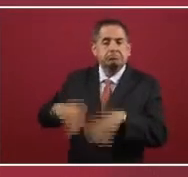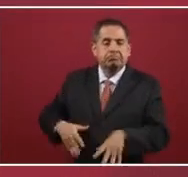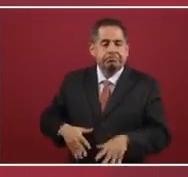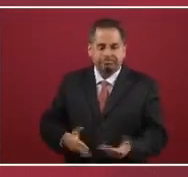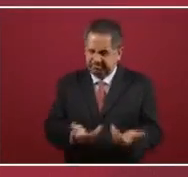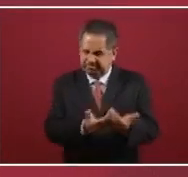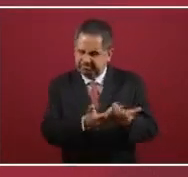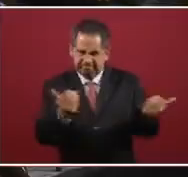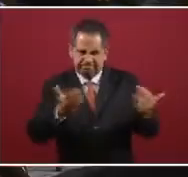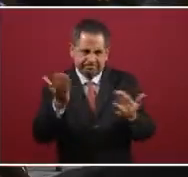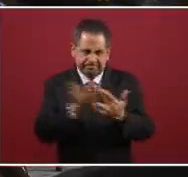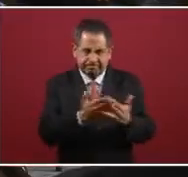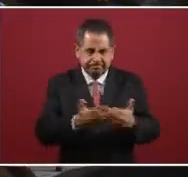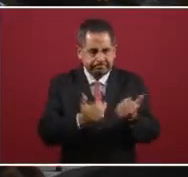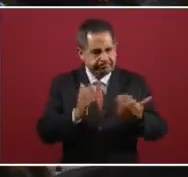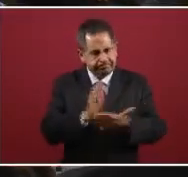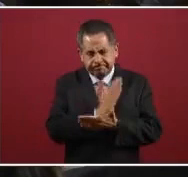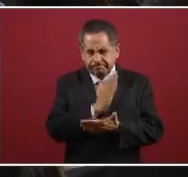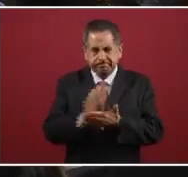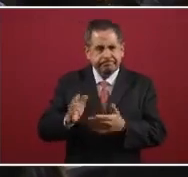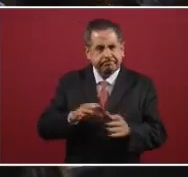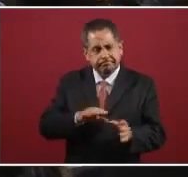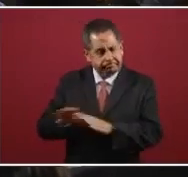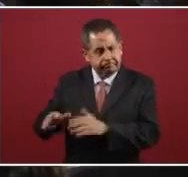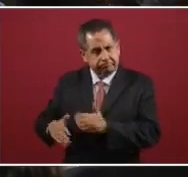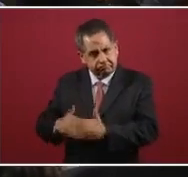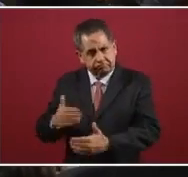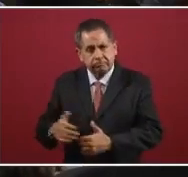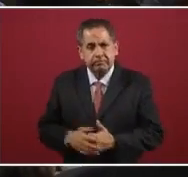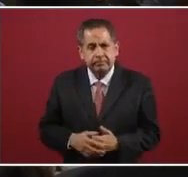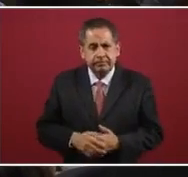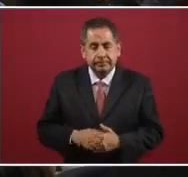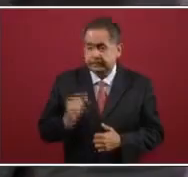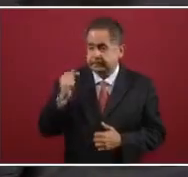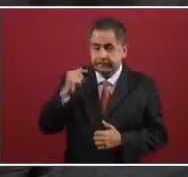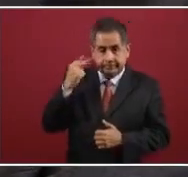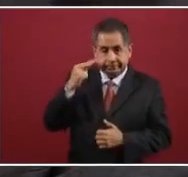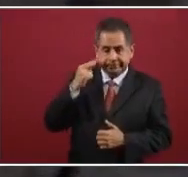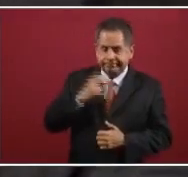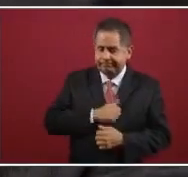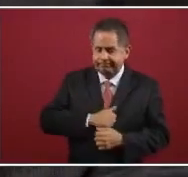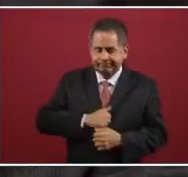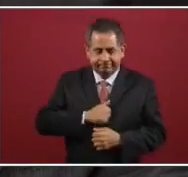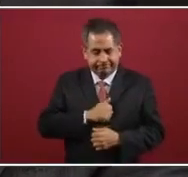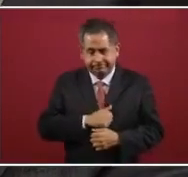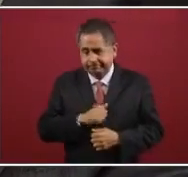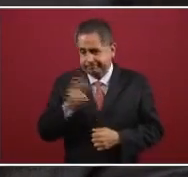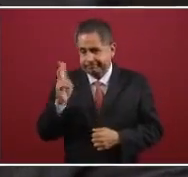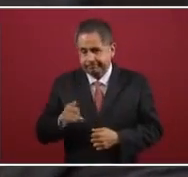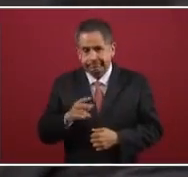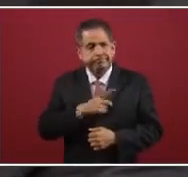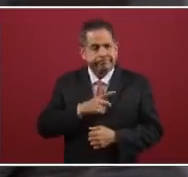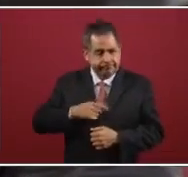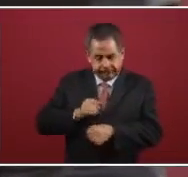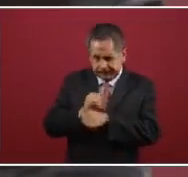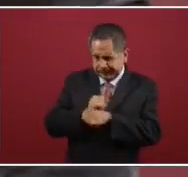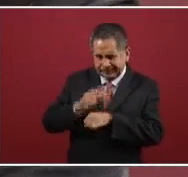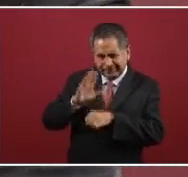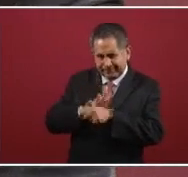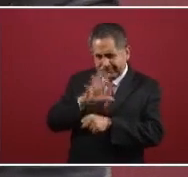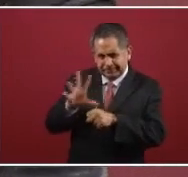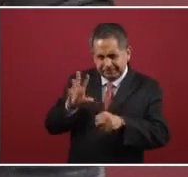este caso lamentable tiene que ir al fondo y